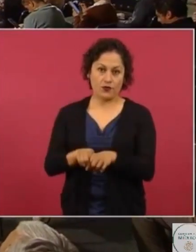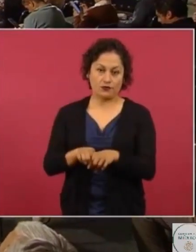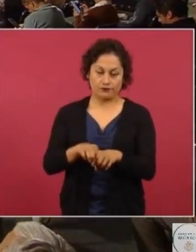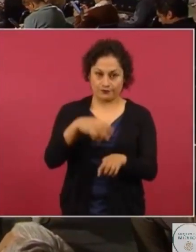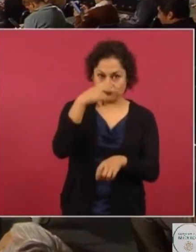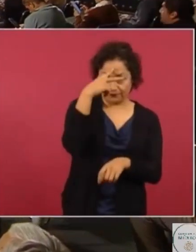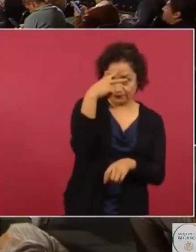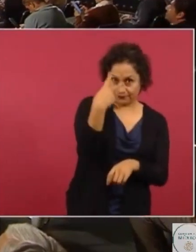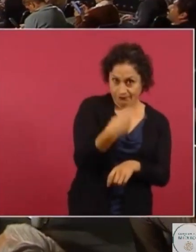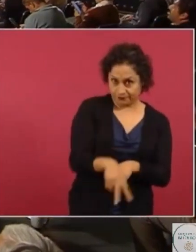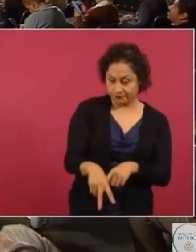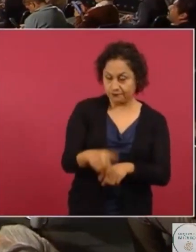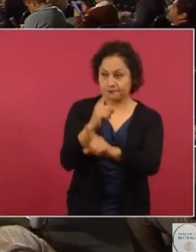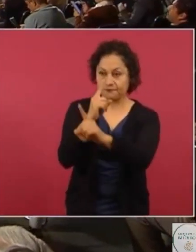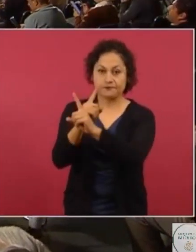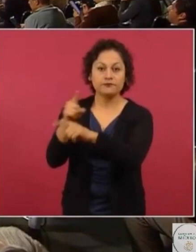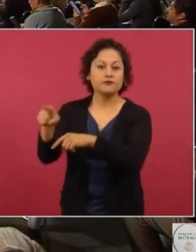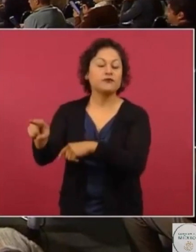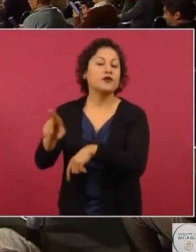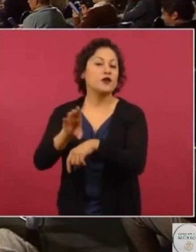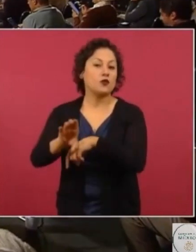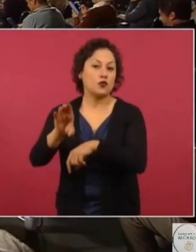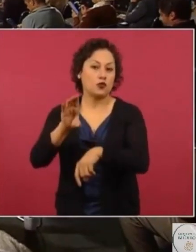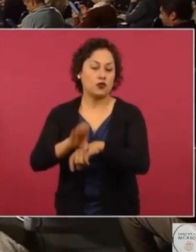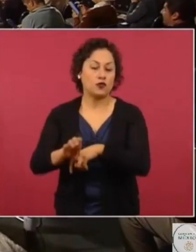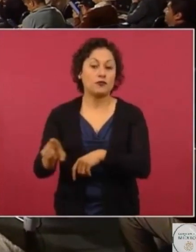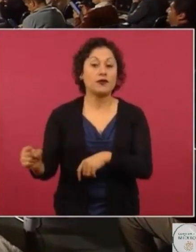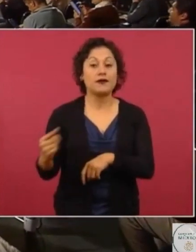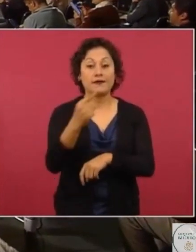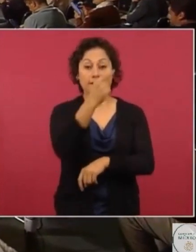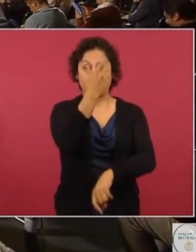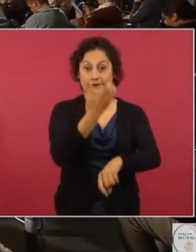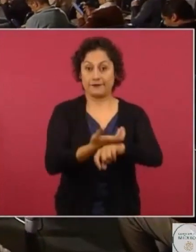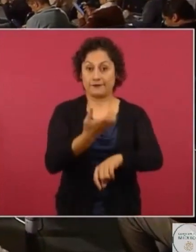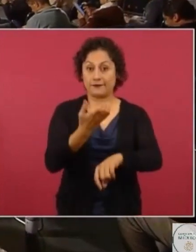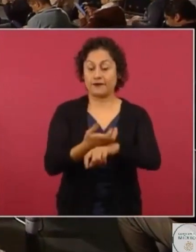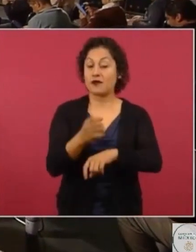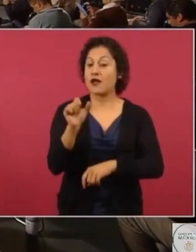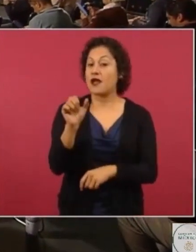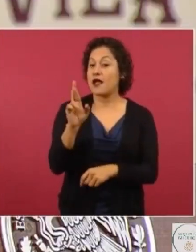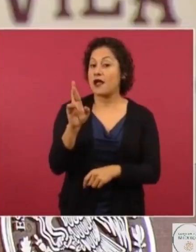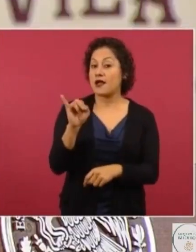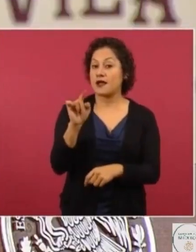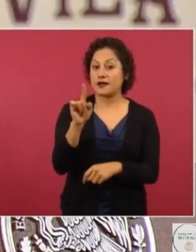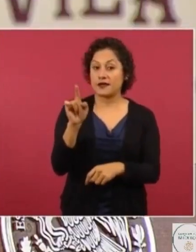en Phoenix, en Arizona. Entonces,